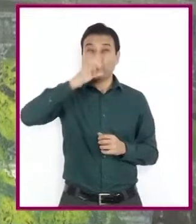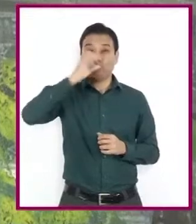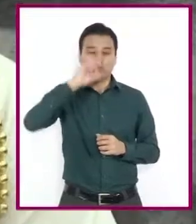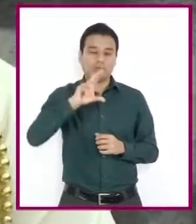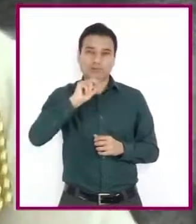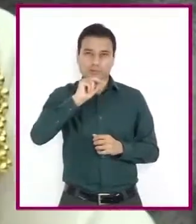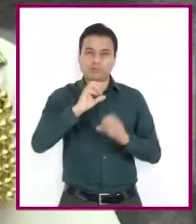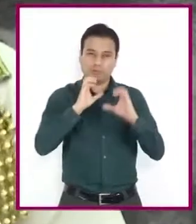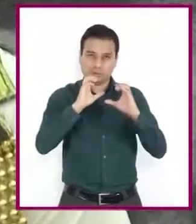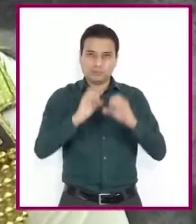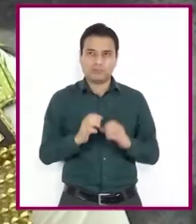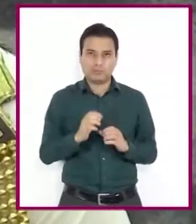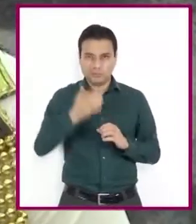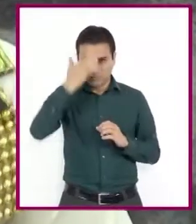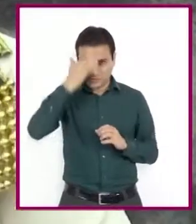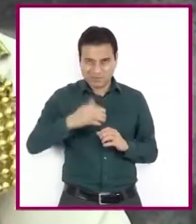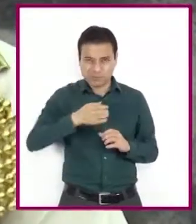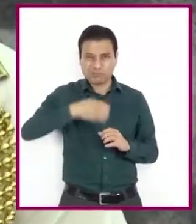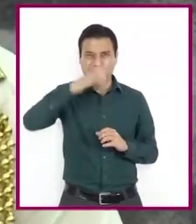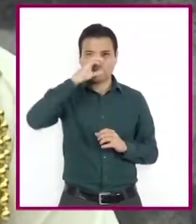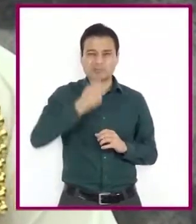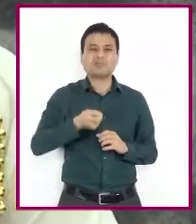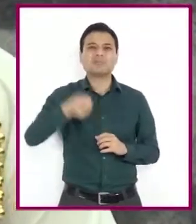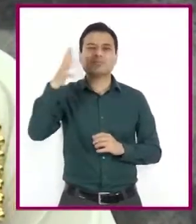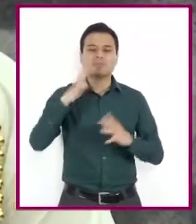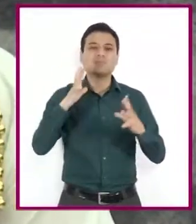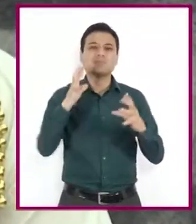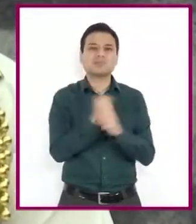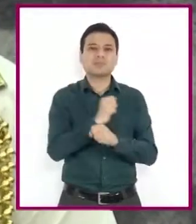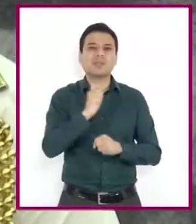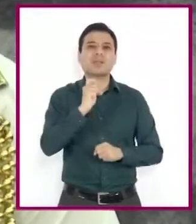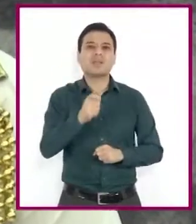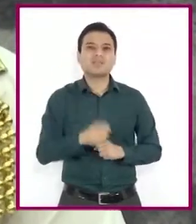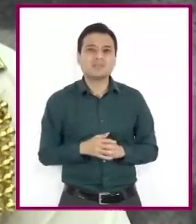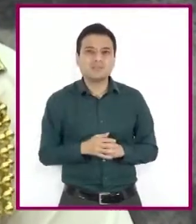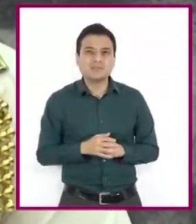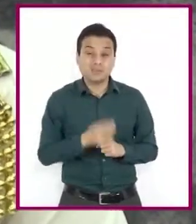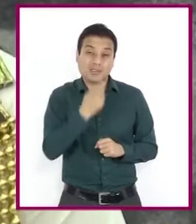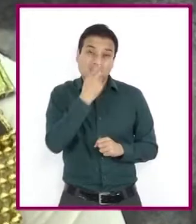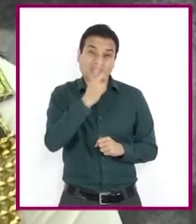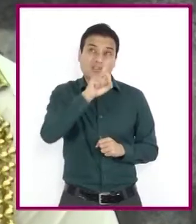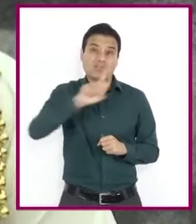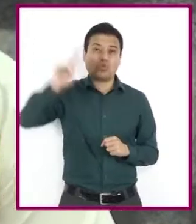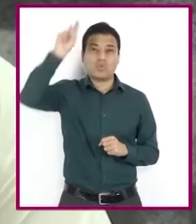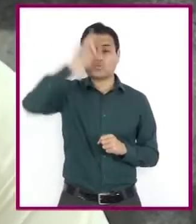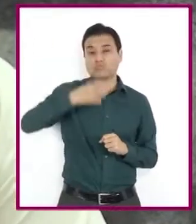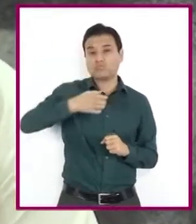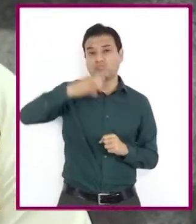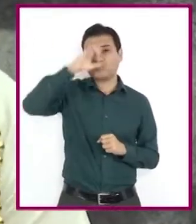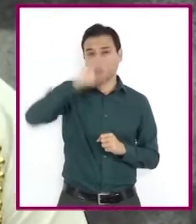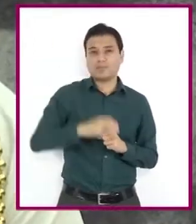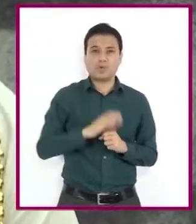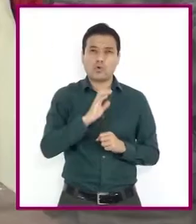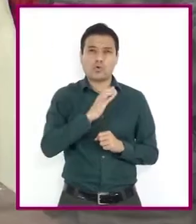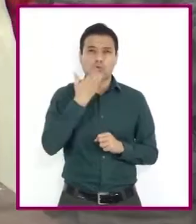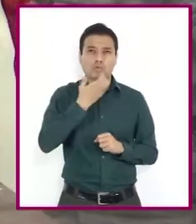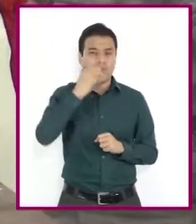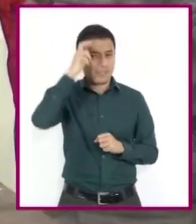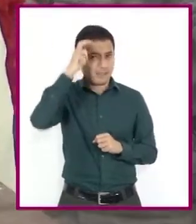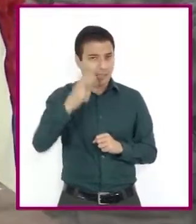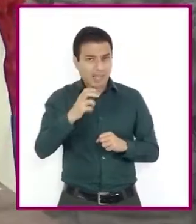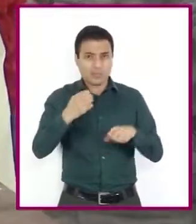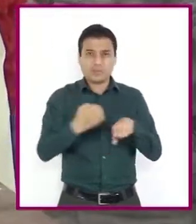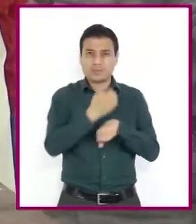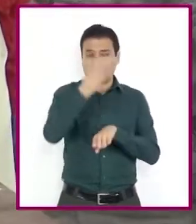hablando? Claro que sí. Esta bebida de los dioses es muy común en los estados de México, Hidalgo y Tlaxcala